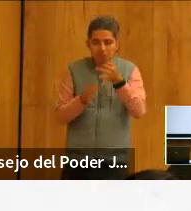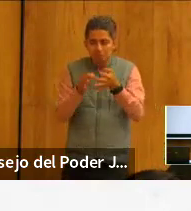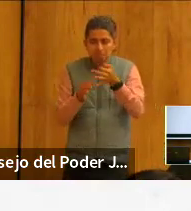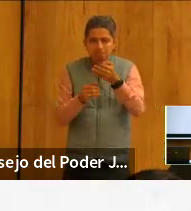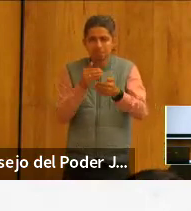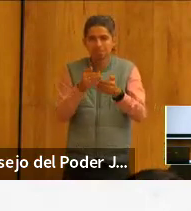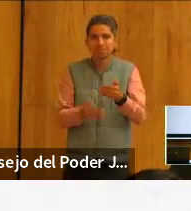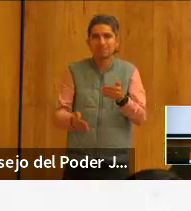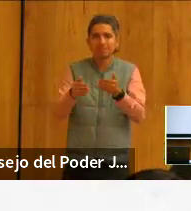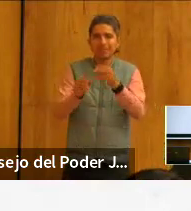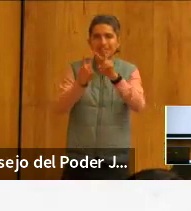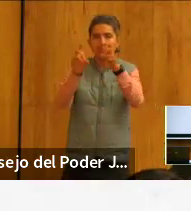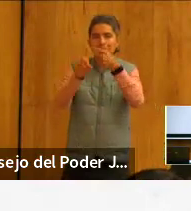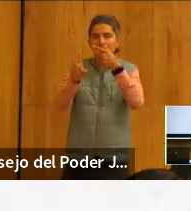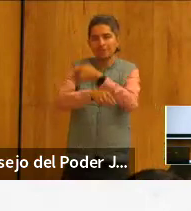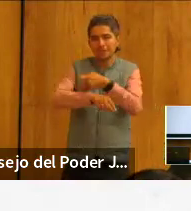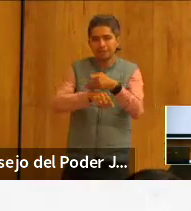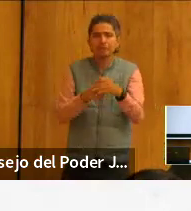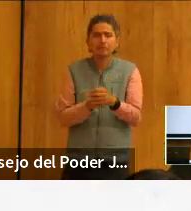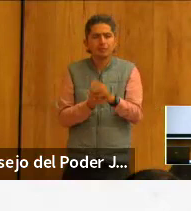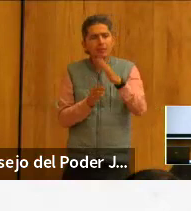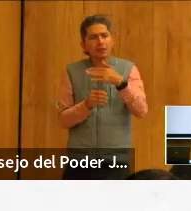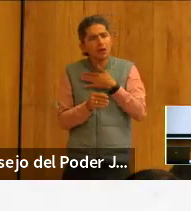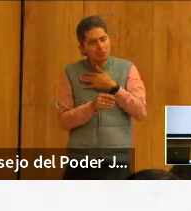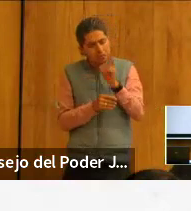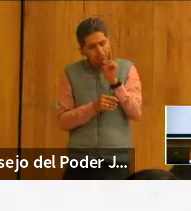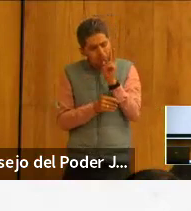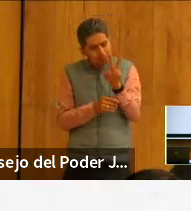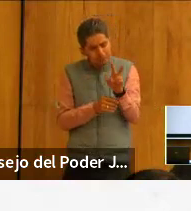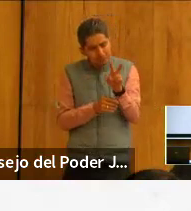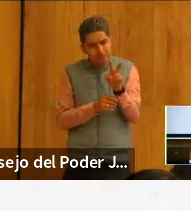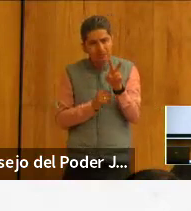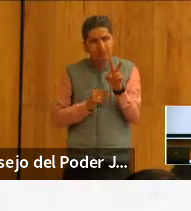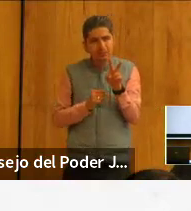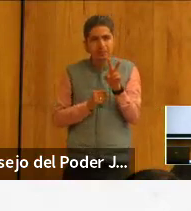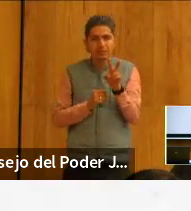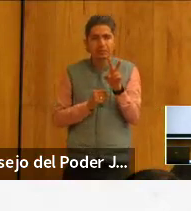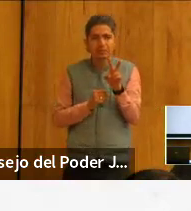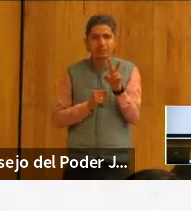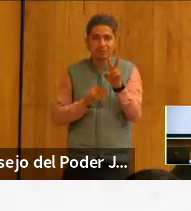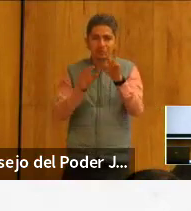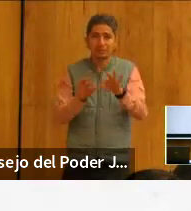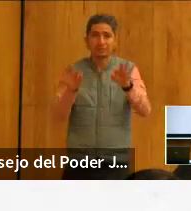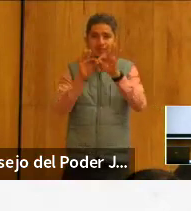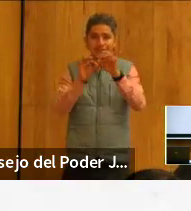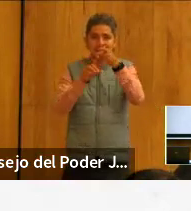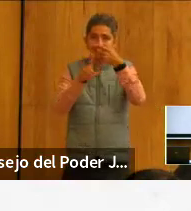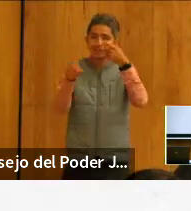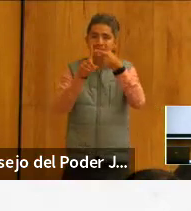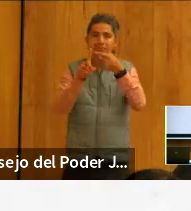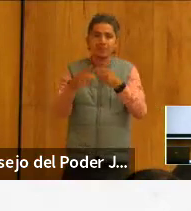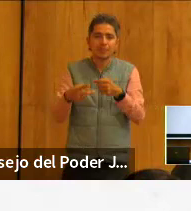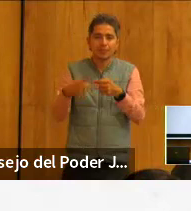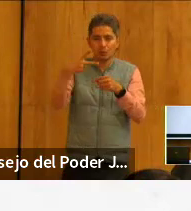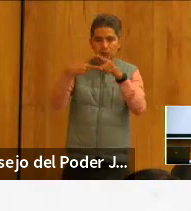Principalmente yo observo principio rector en dos